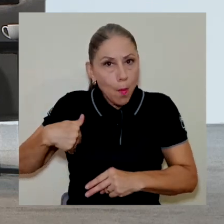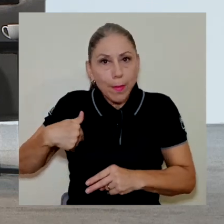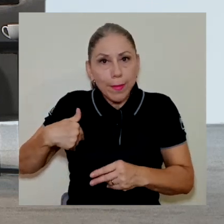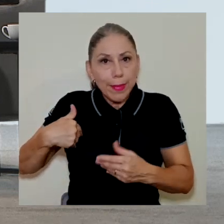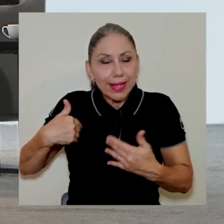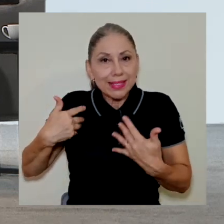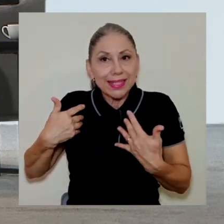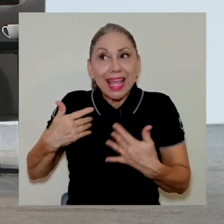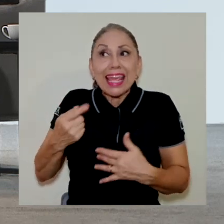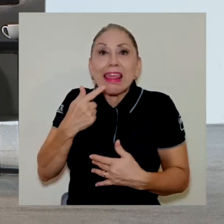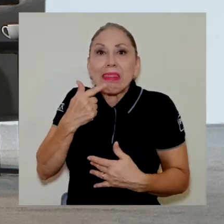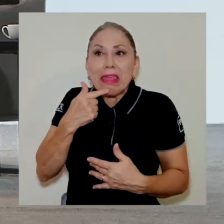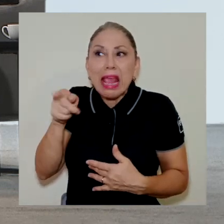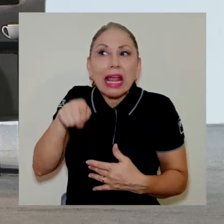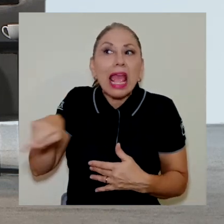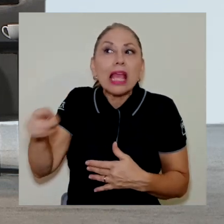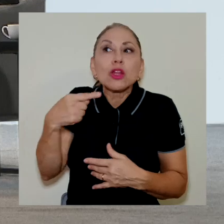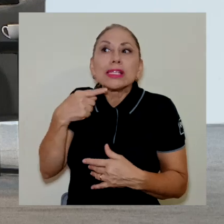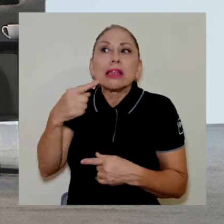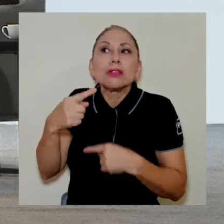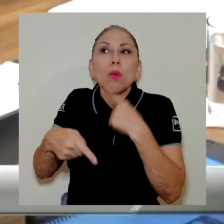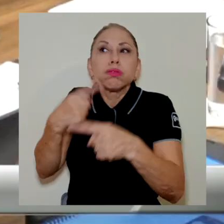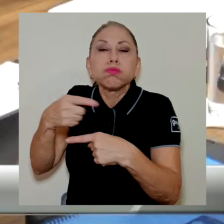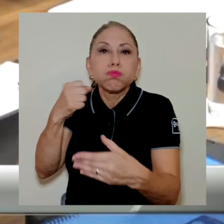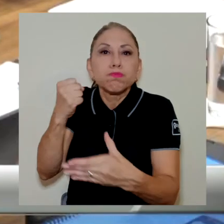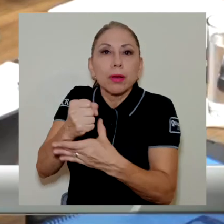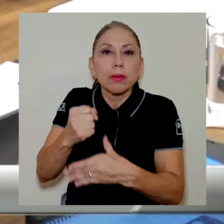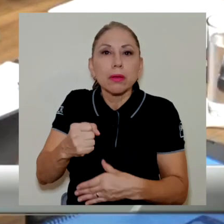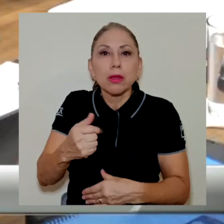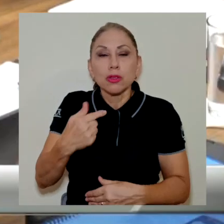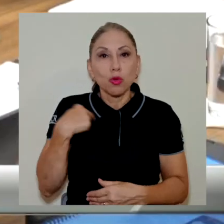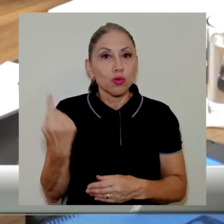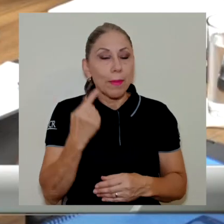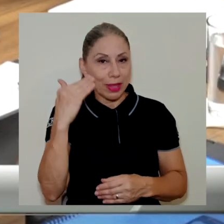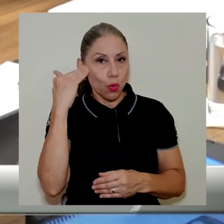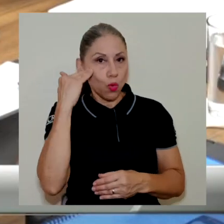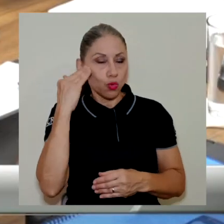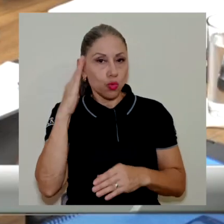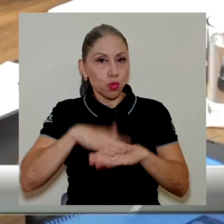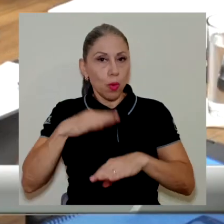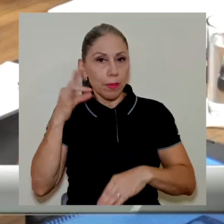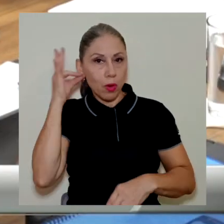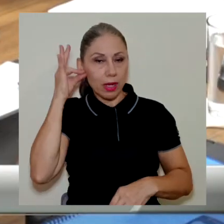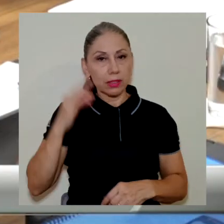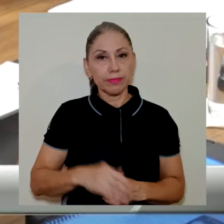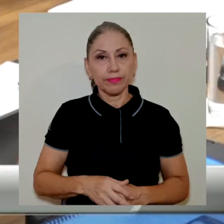hayan, ¿verdad?, planteado que han recibido amenazas de muerte, ¿verdad? Lo que conozco son de mujeres.